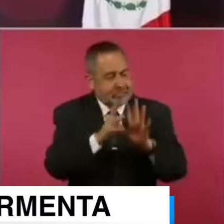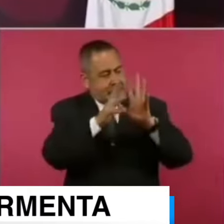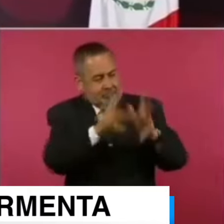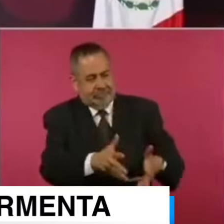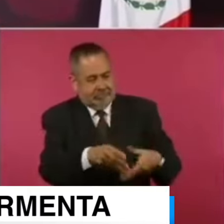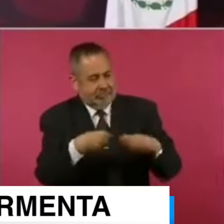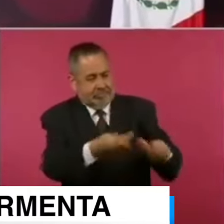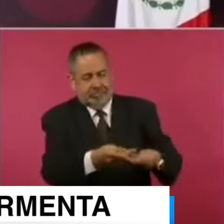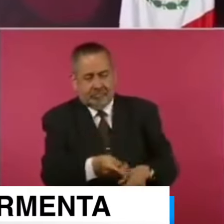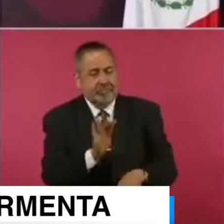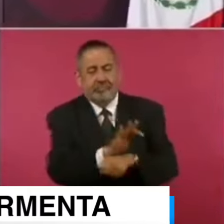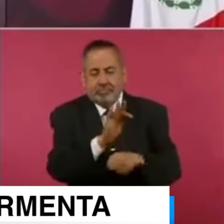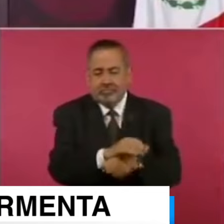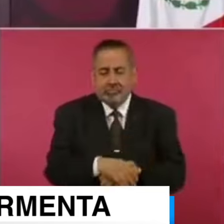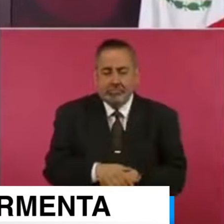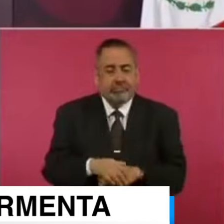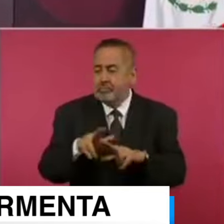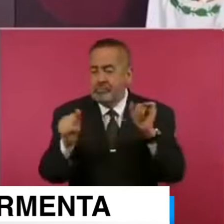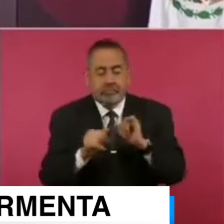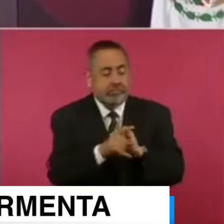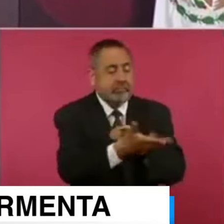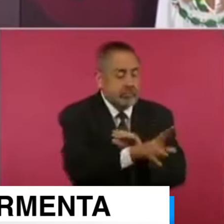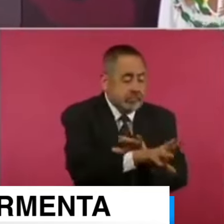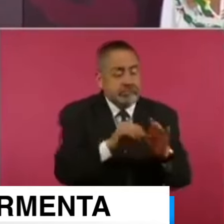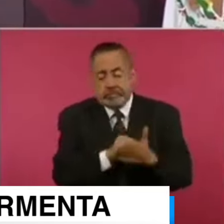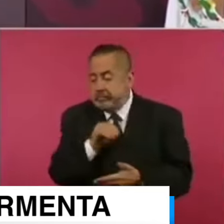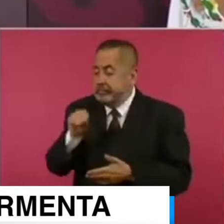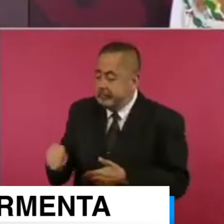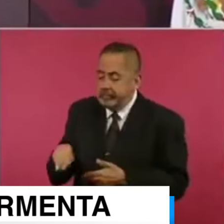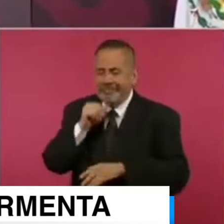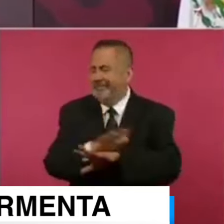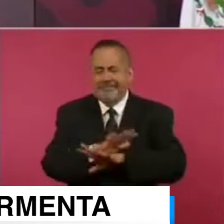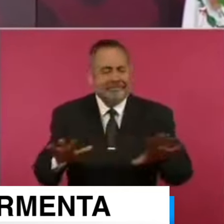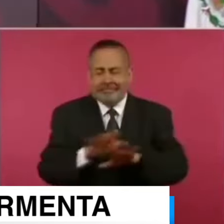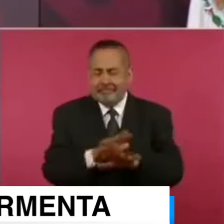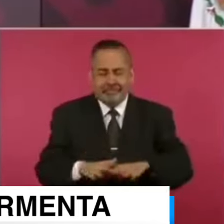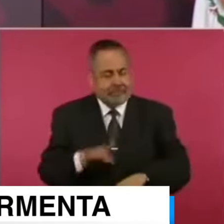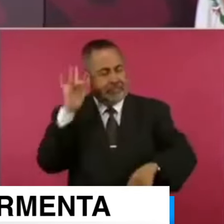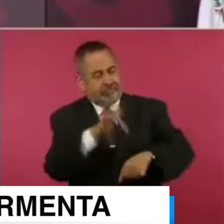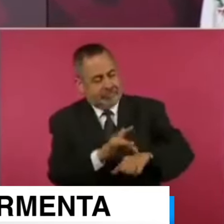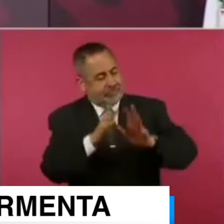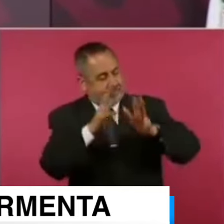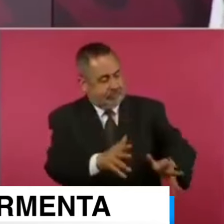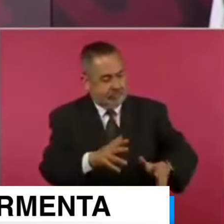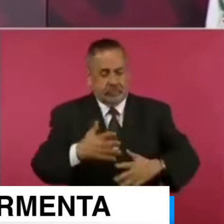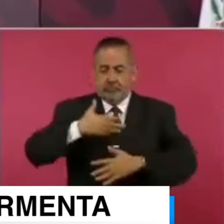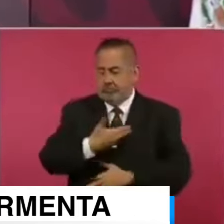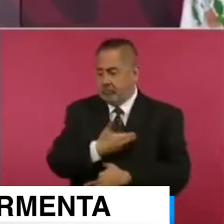primer punto, no son cuentas olvidadas. No son remanentes, son legítimas cuentas del